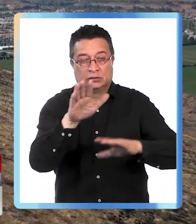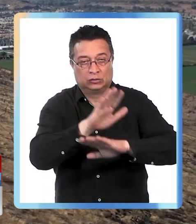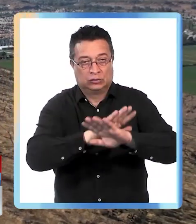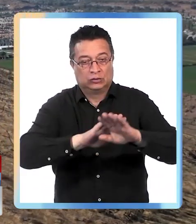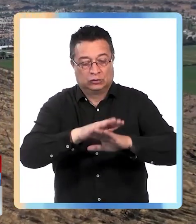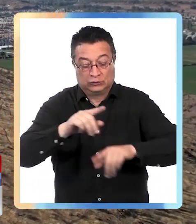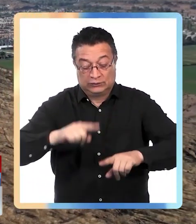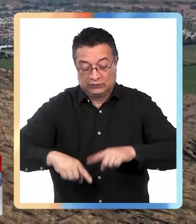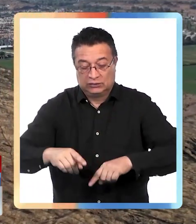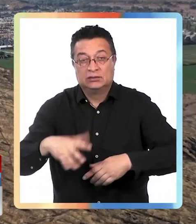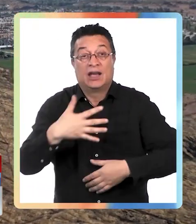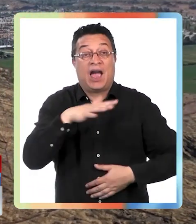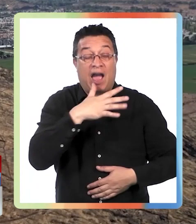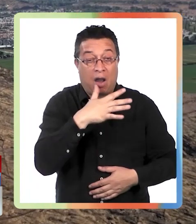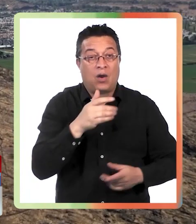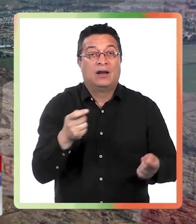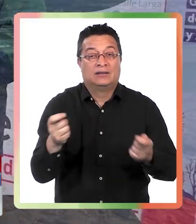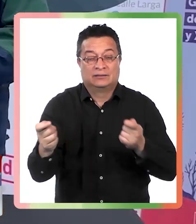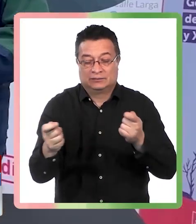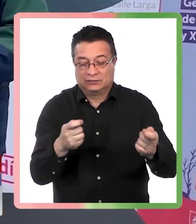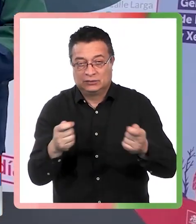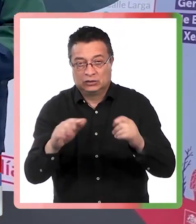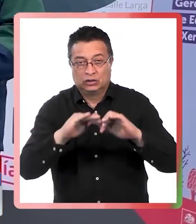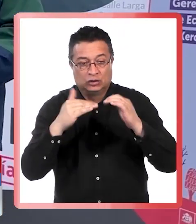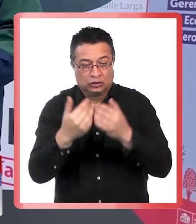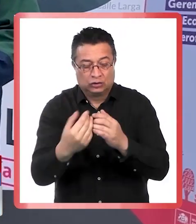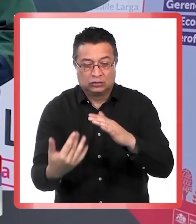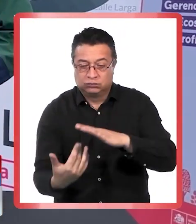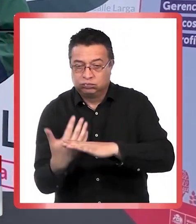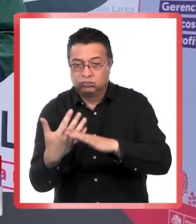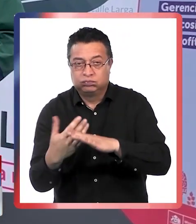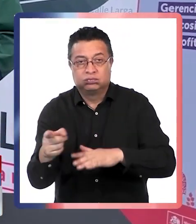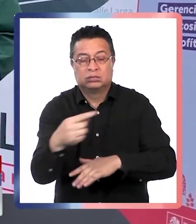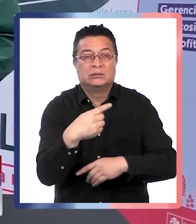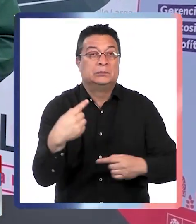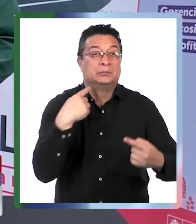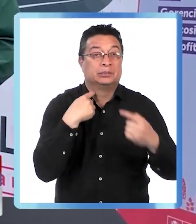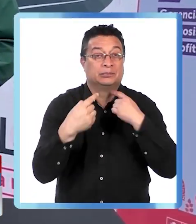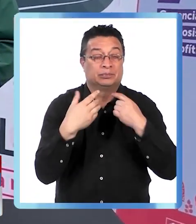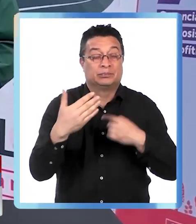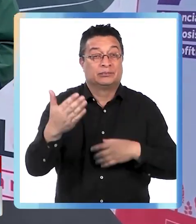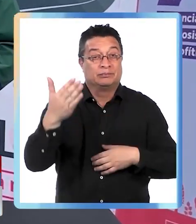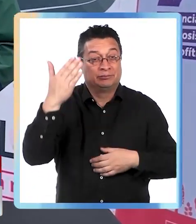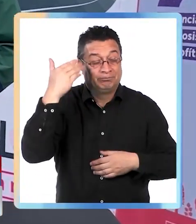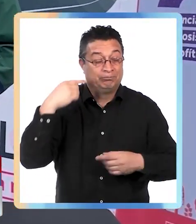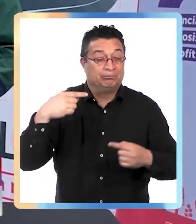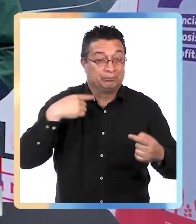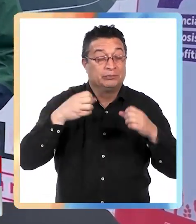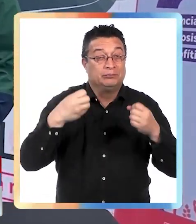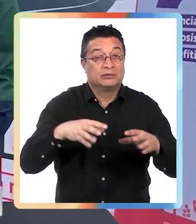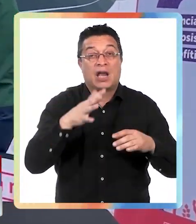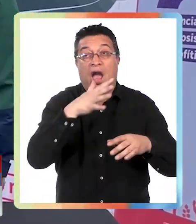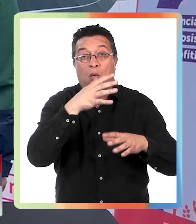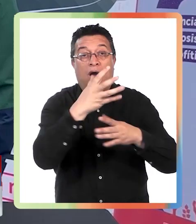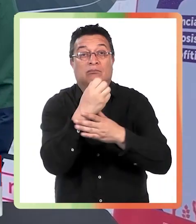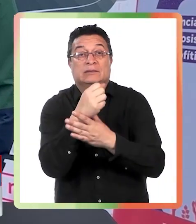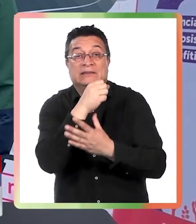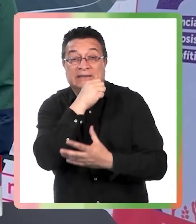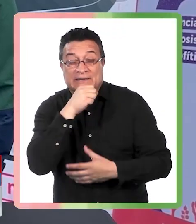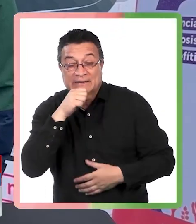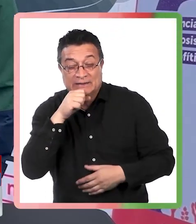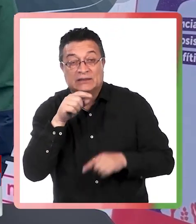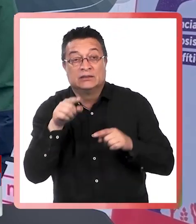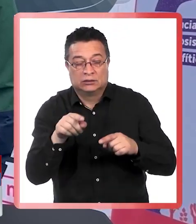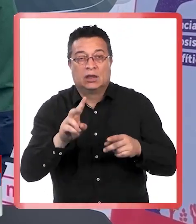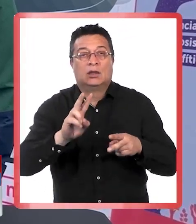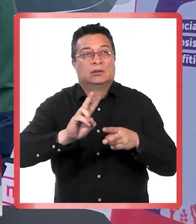de conservación de suelo y agua y el manejo fitosanitario de vegetación afectada por la acción antrópica y la escasez hídrica.